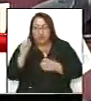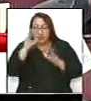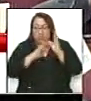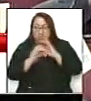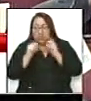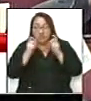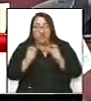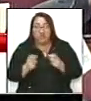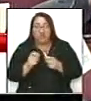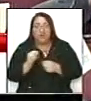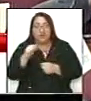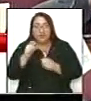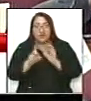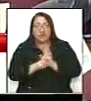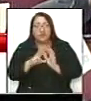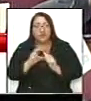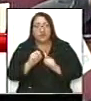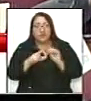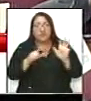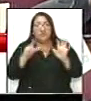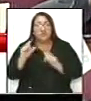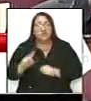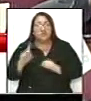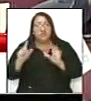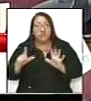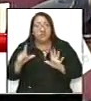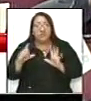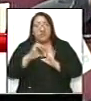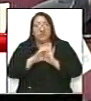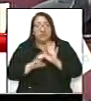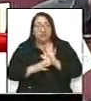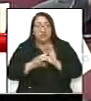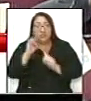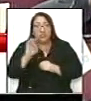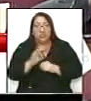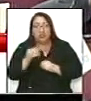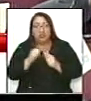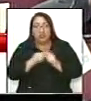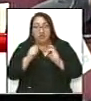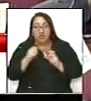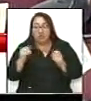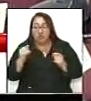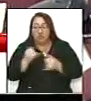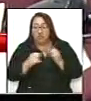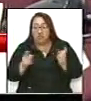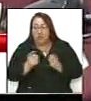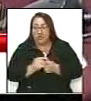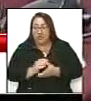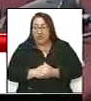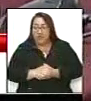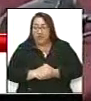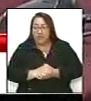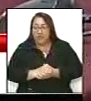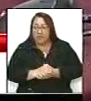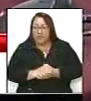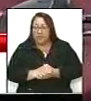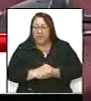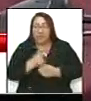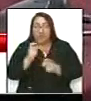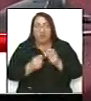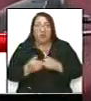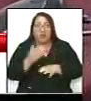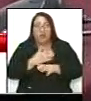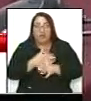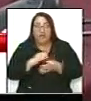verificar si la ley 3717 es constitucional o no para el caso concreto, el caso concreto es la postulación de una persona que